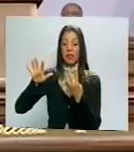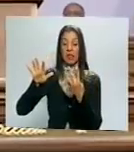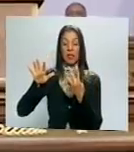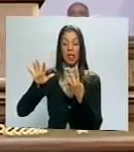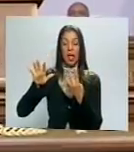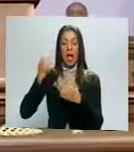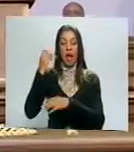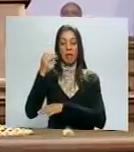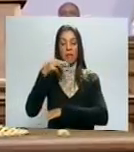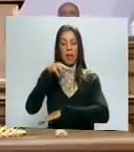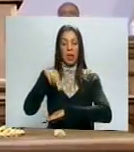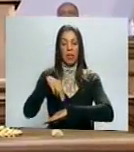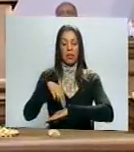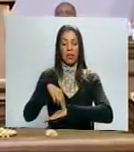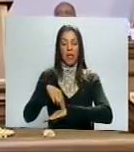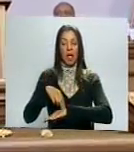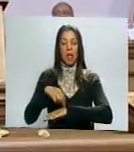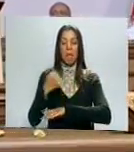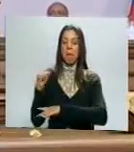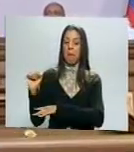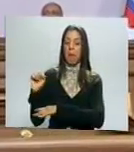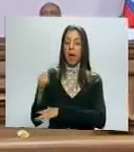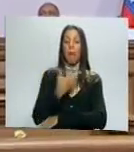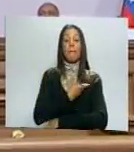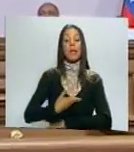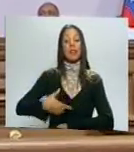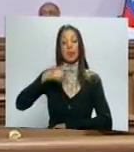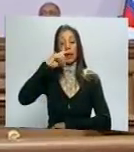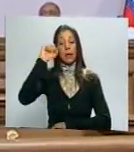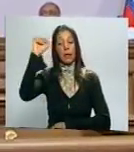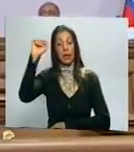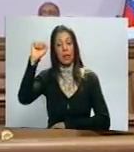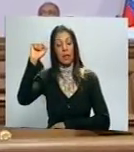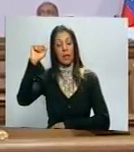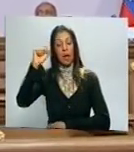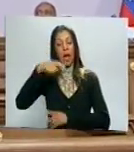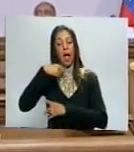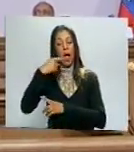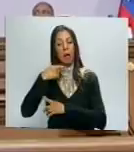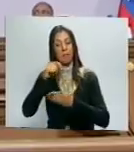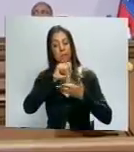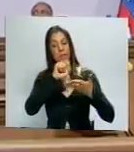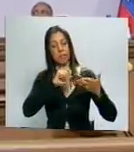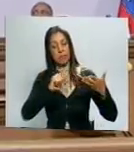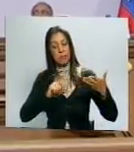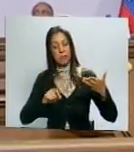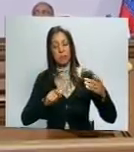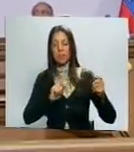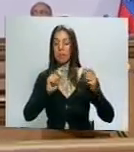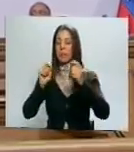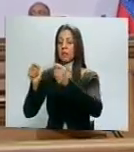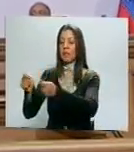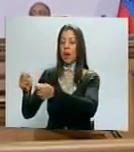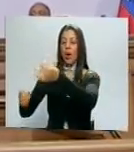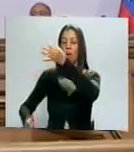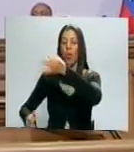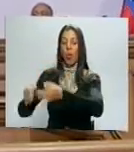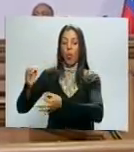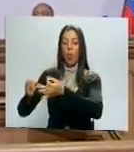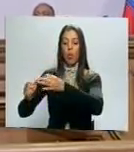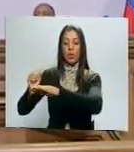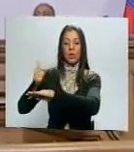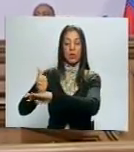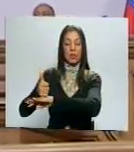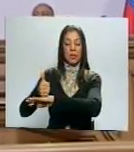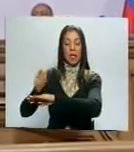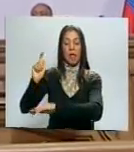de la Asamblea Nacional, el presidente Nicolás Maduro dirigió una comunicación al Tribunal Supremo de Justicia. Así que hago,